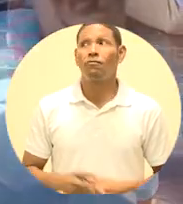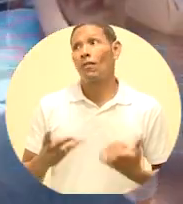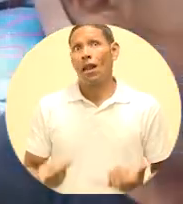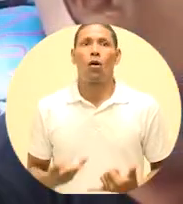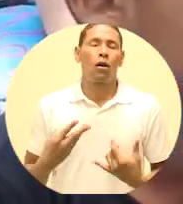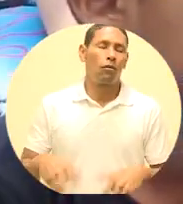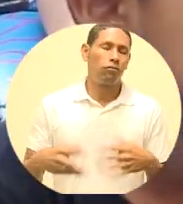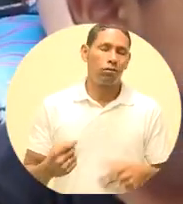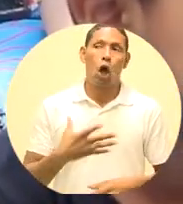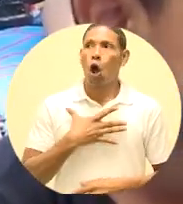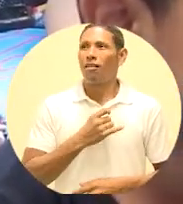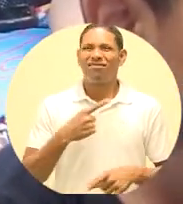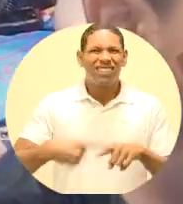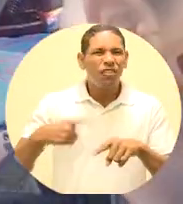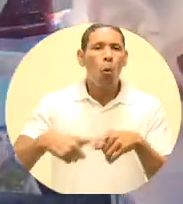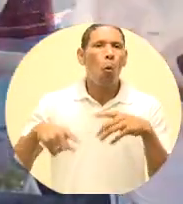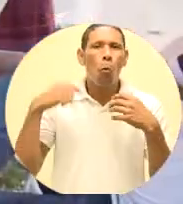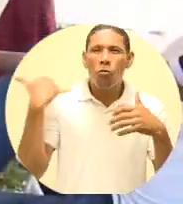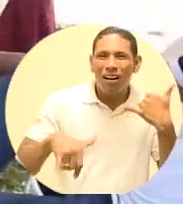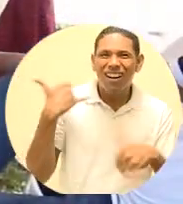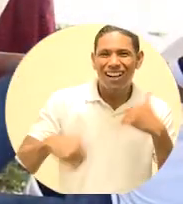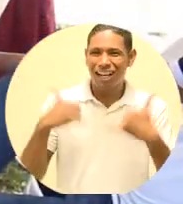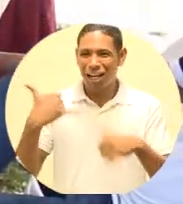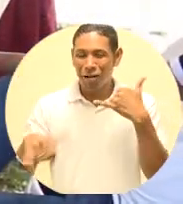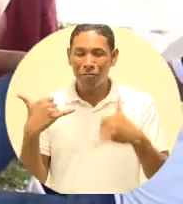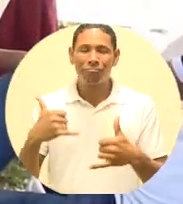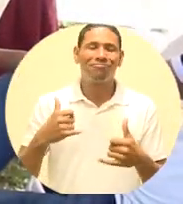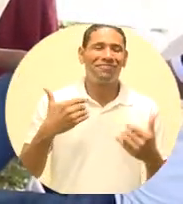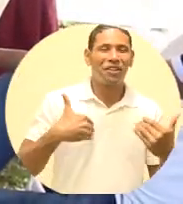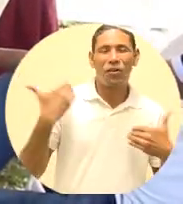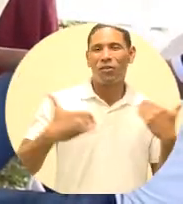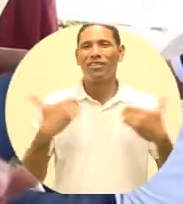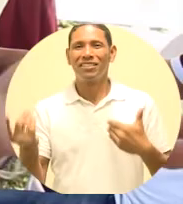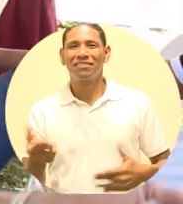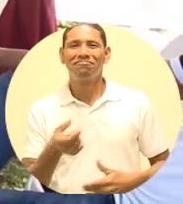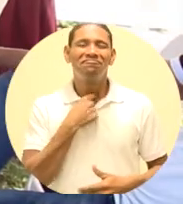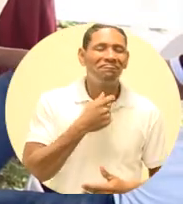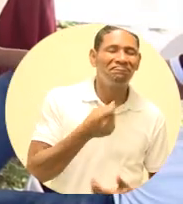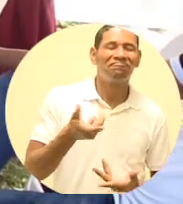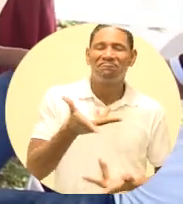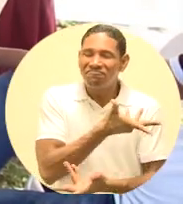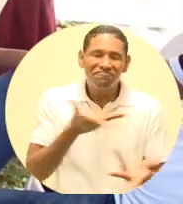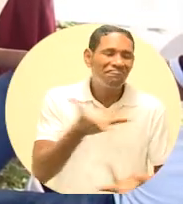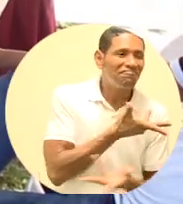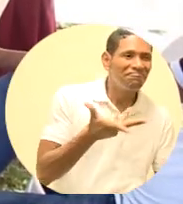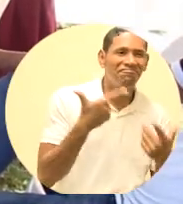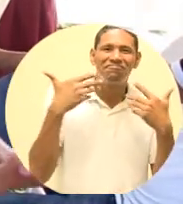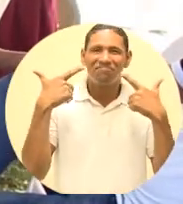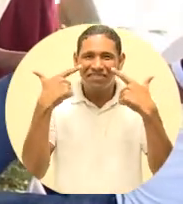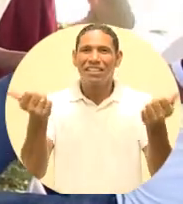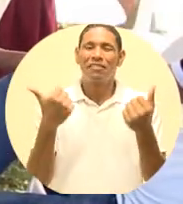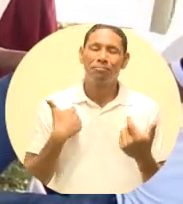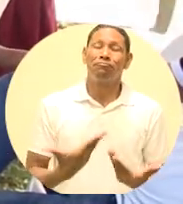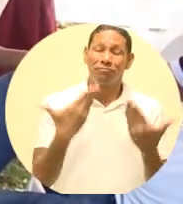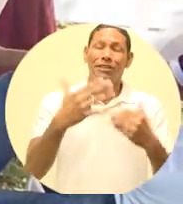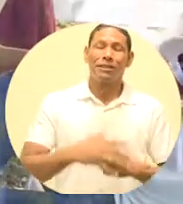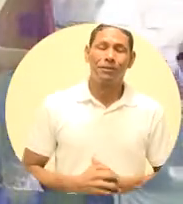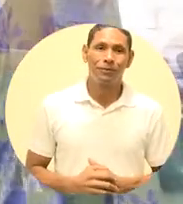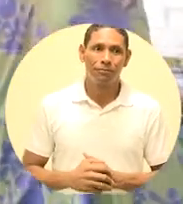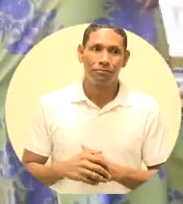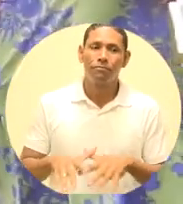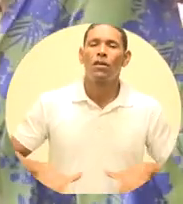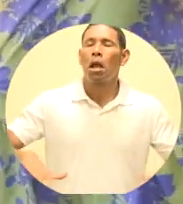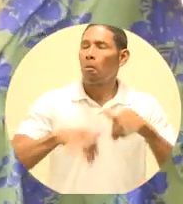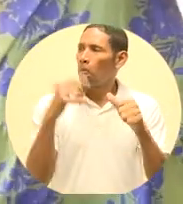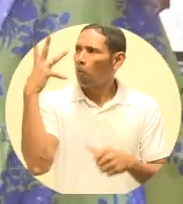nuevo año. Nos dan la oportunidad de, a través de concurso, participar y poder divertirnos a la final y pasar